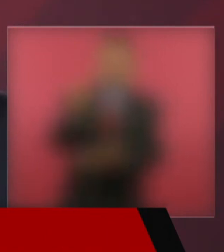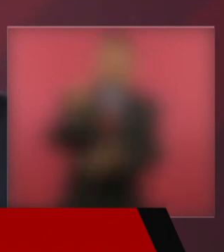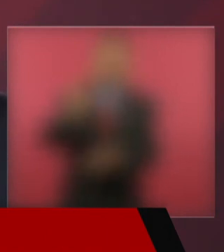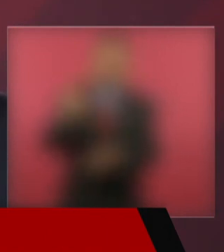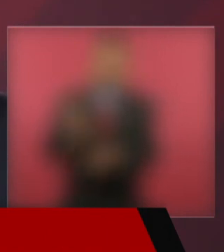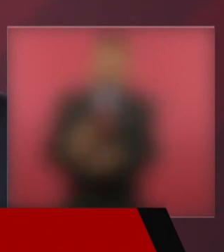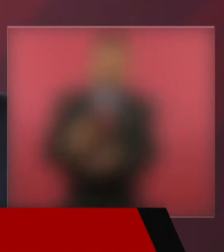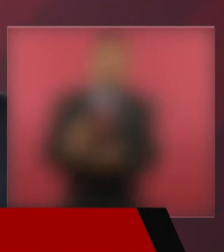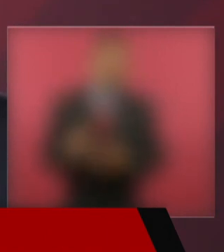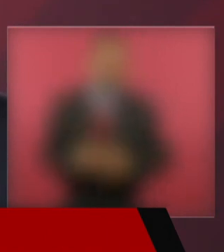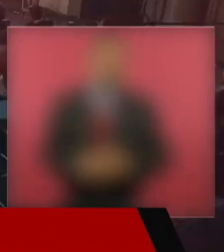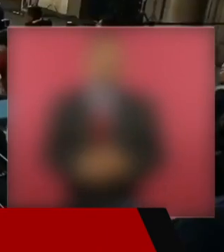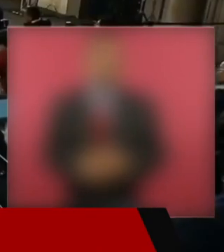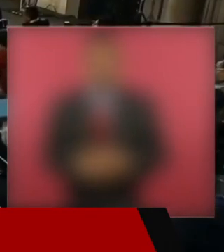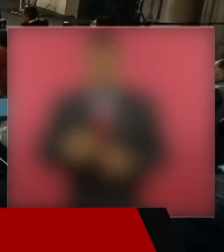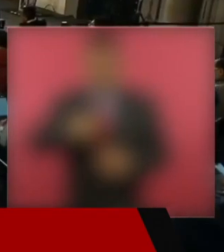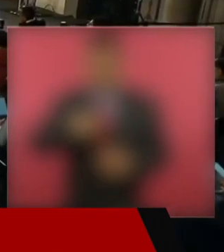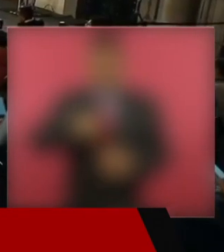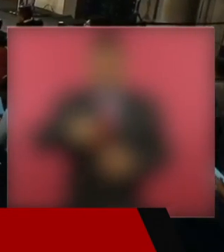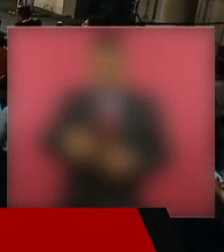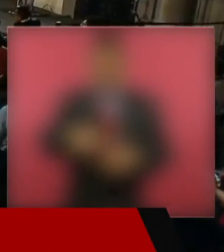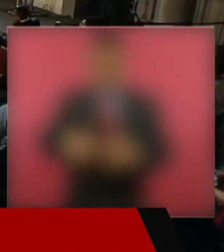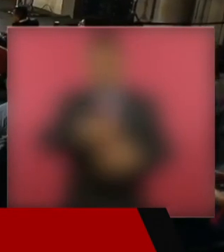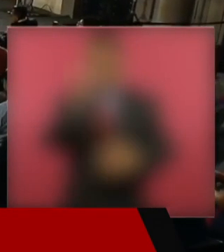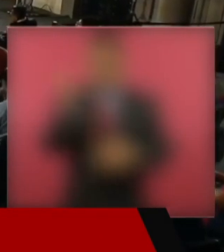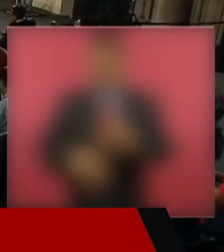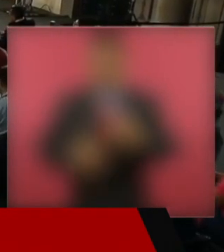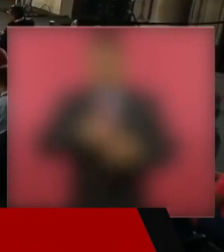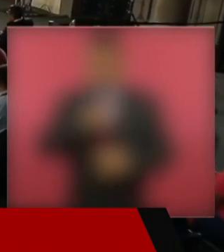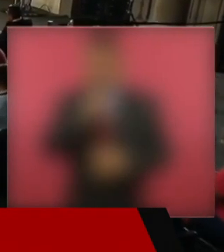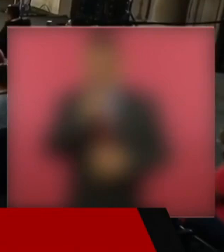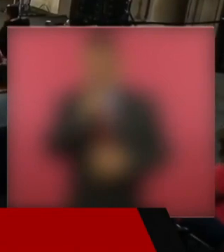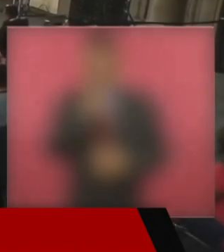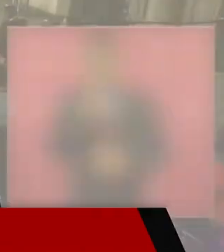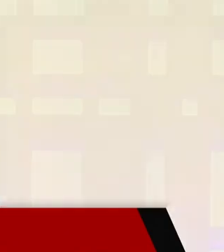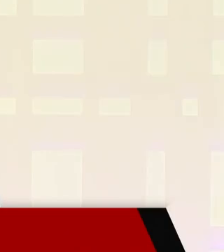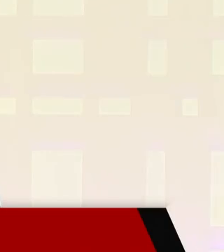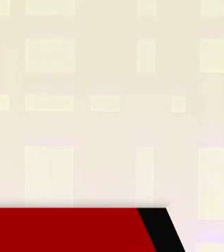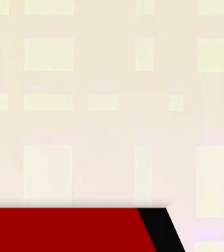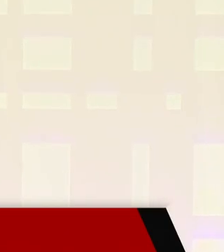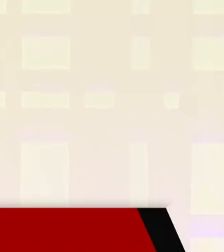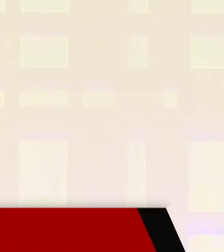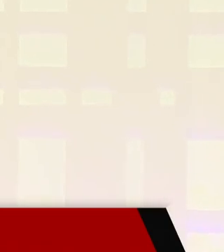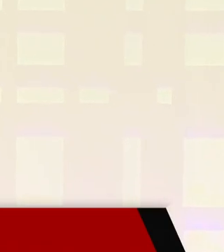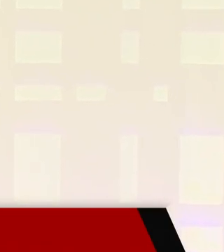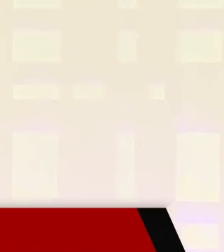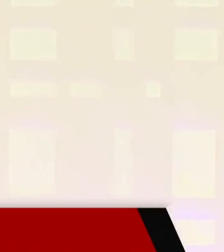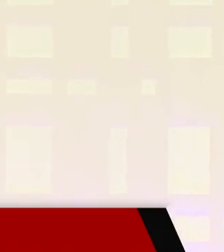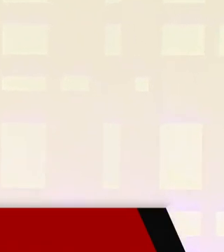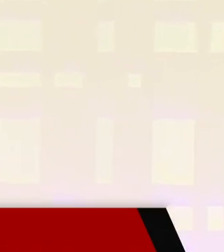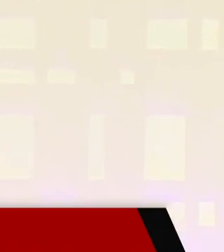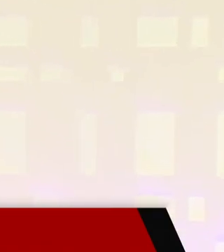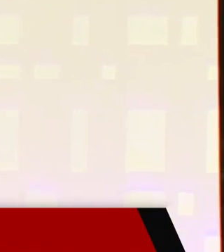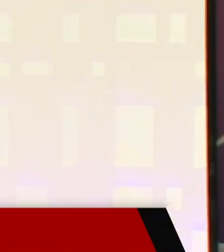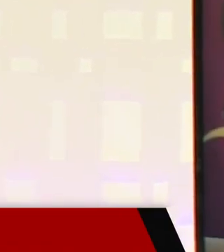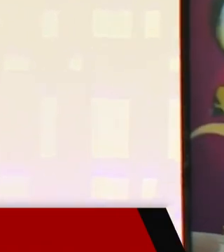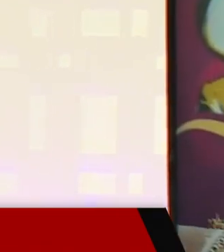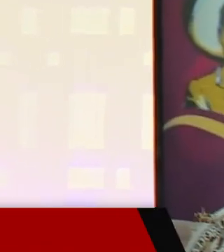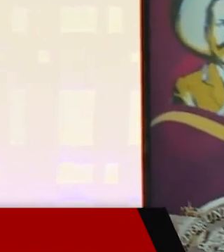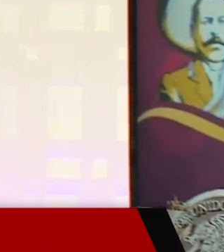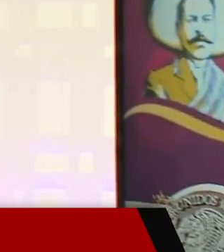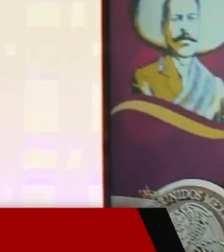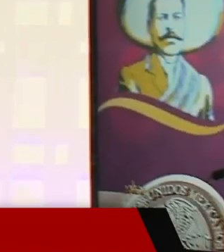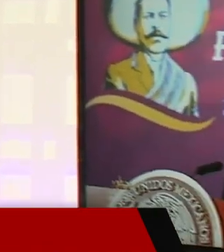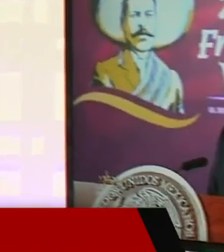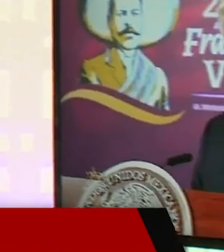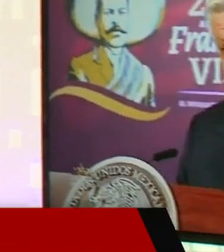punto importante es, hablamos de una mujer que aspira a la presidencia, otra mujer en otro caso que es senadora,